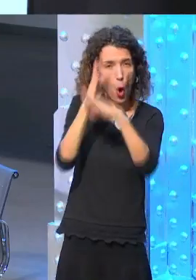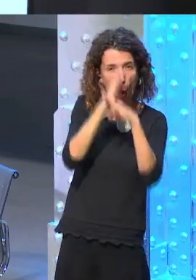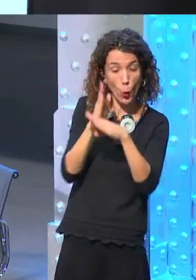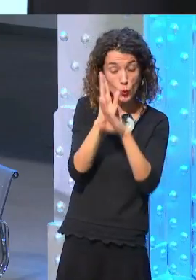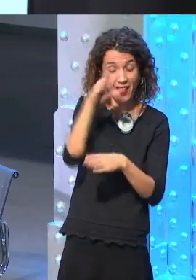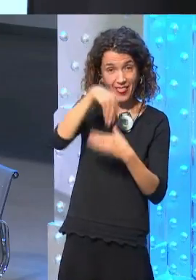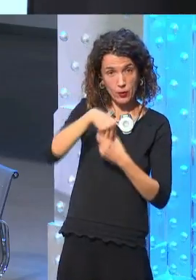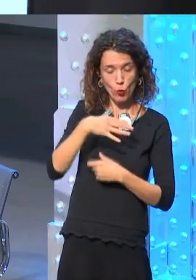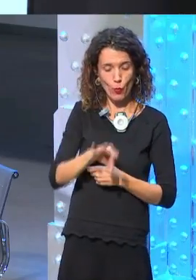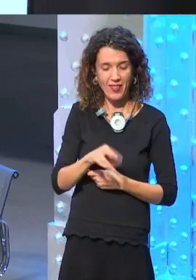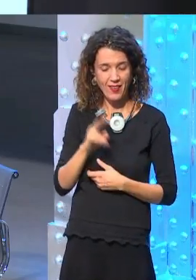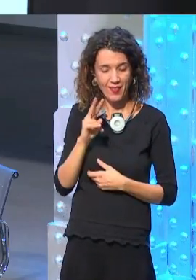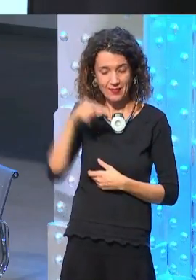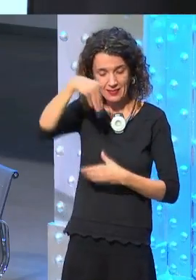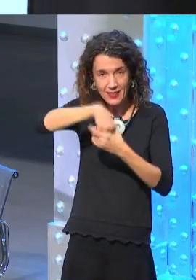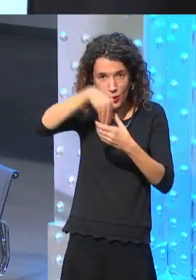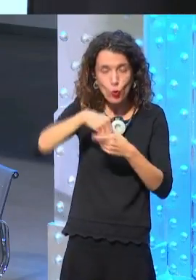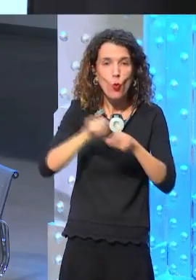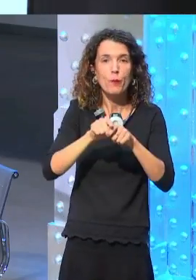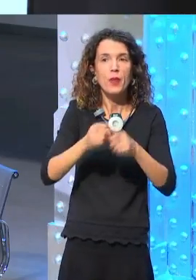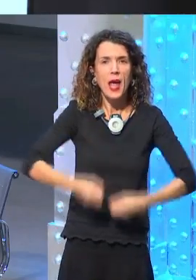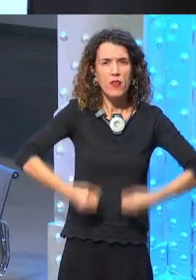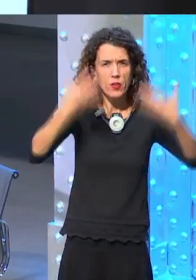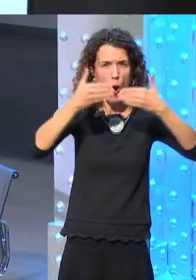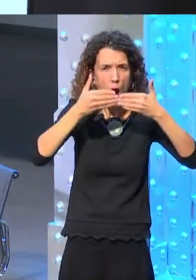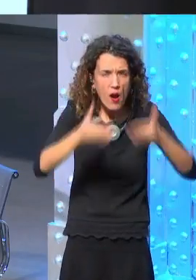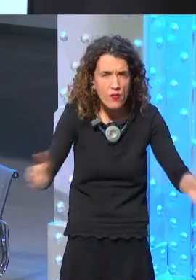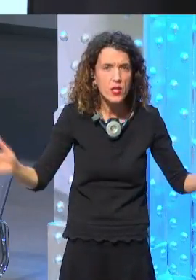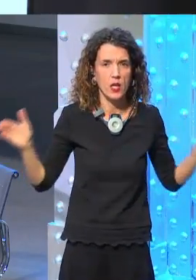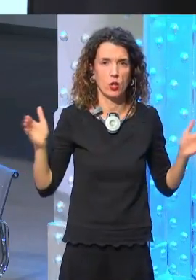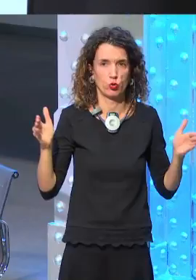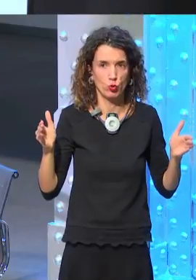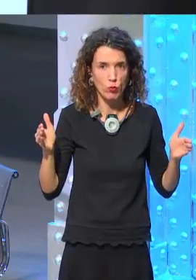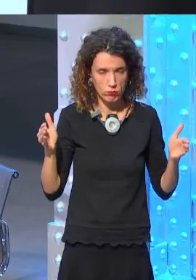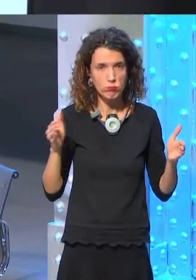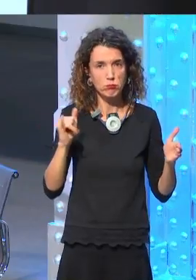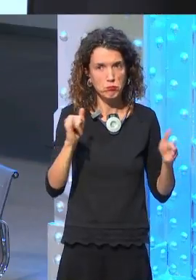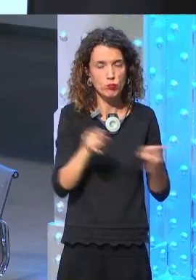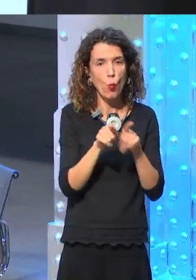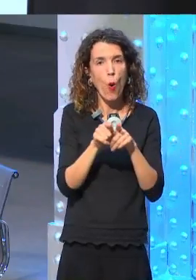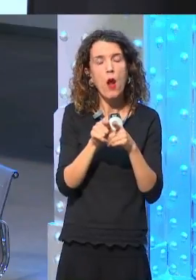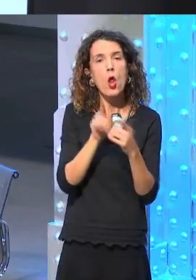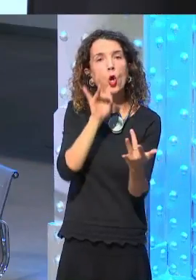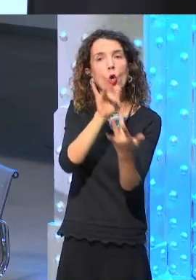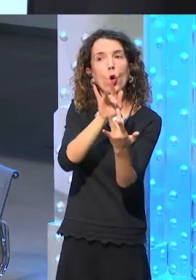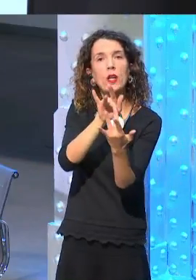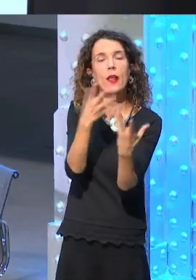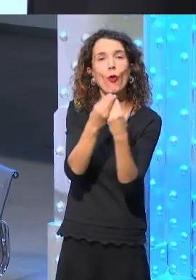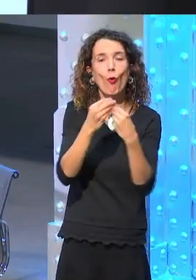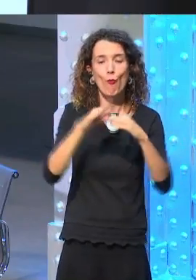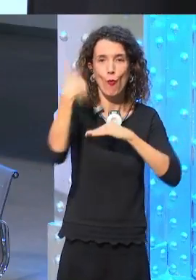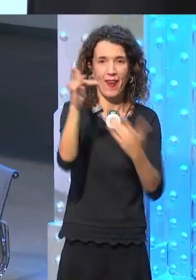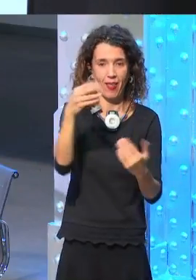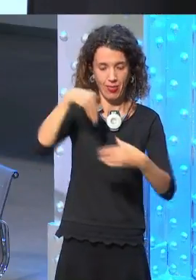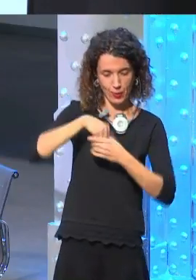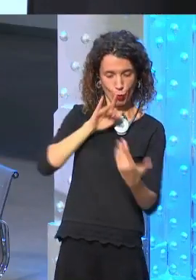desde dentro se transforma en un edificio muy abierto en realidad y que está muy conectado con el exterior.